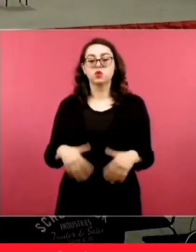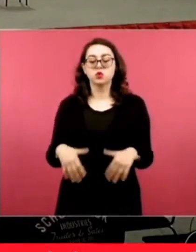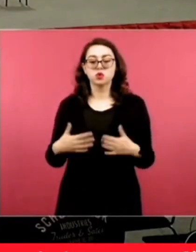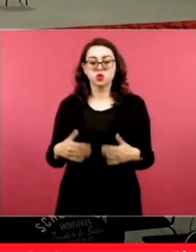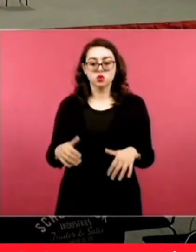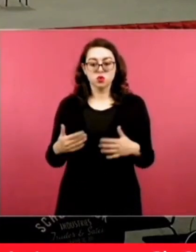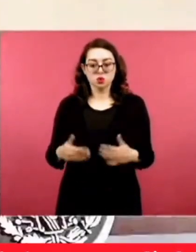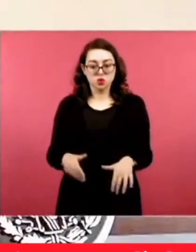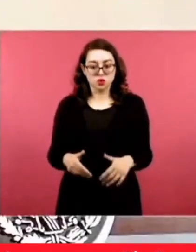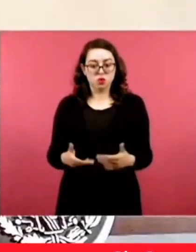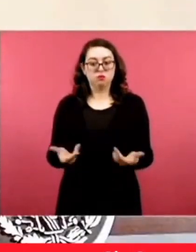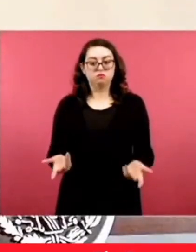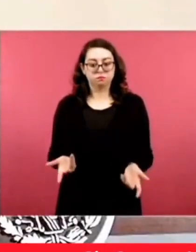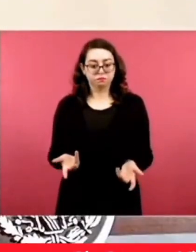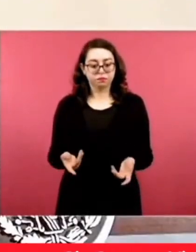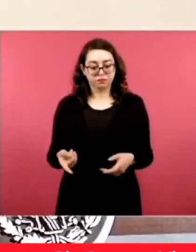correspondieron